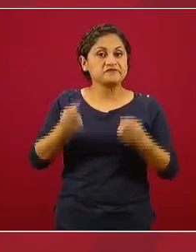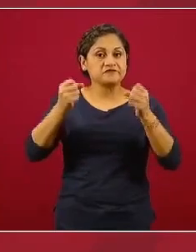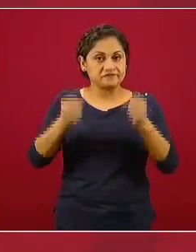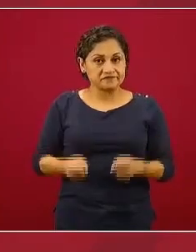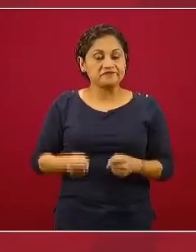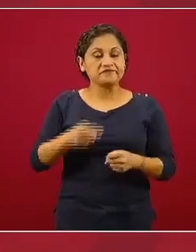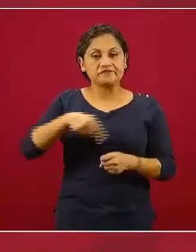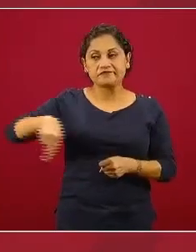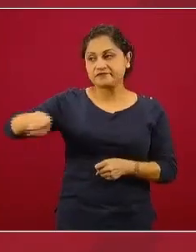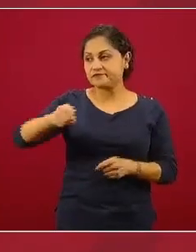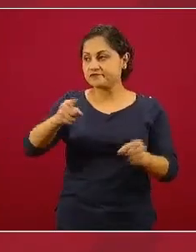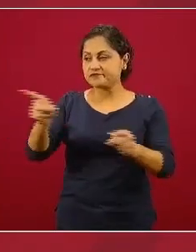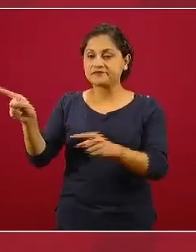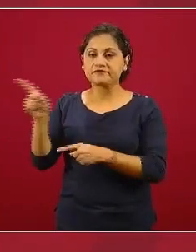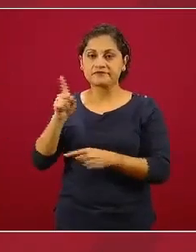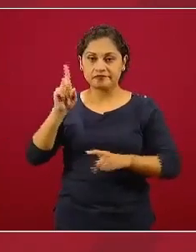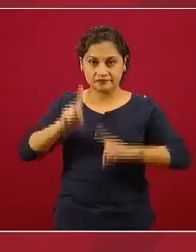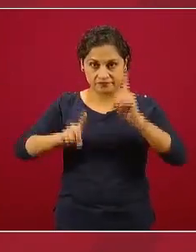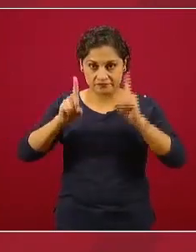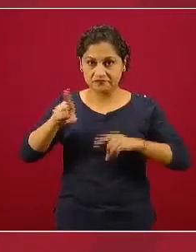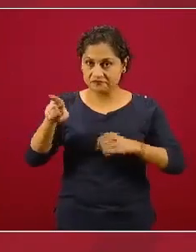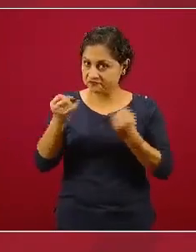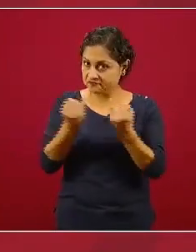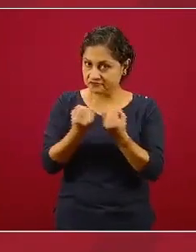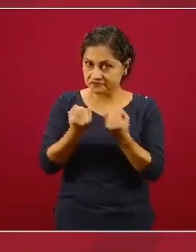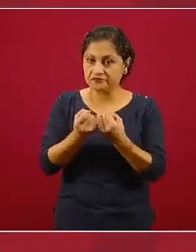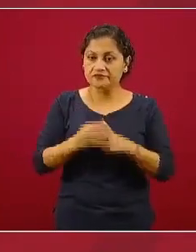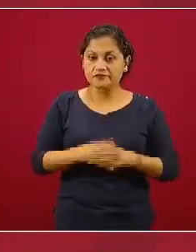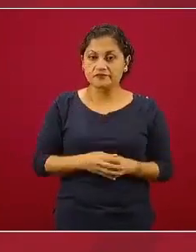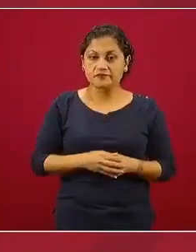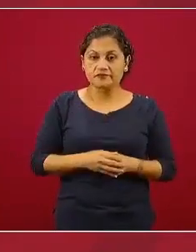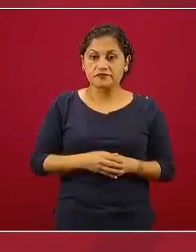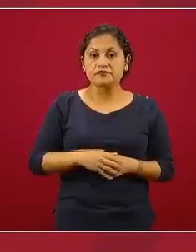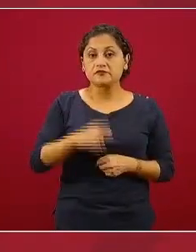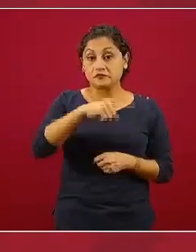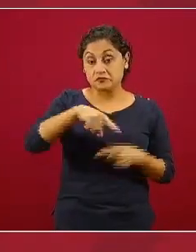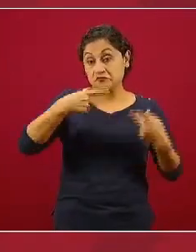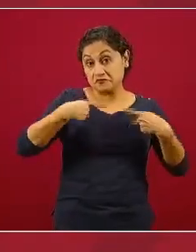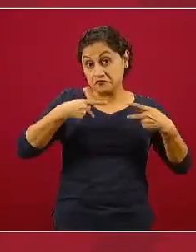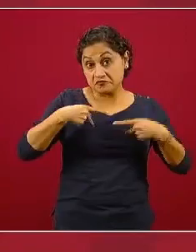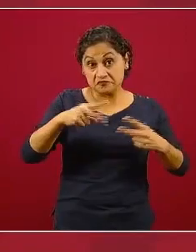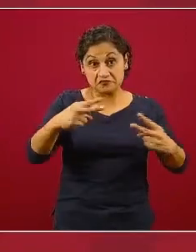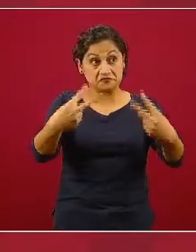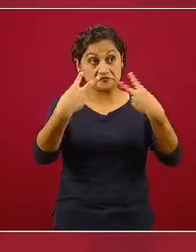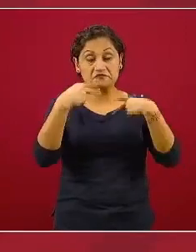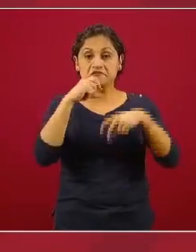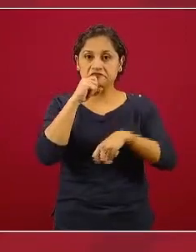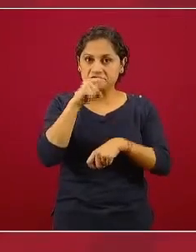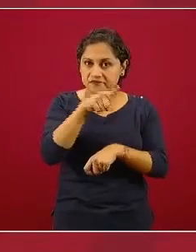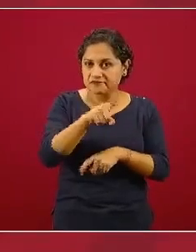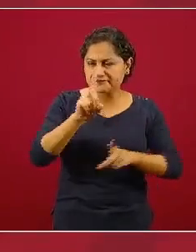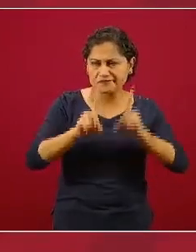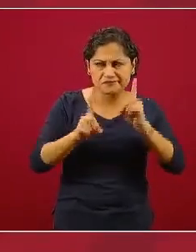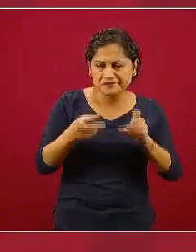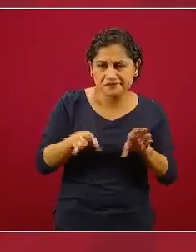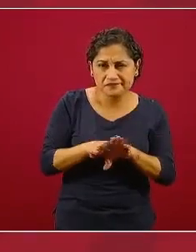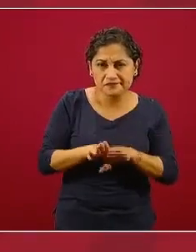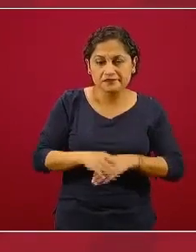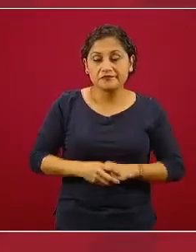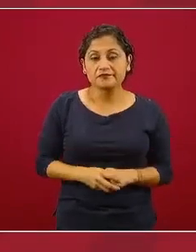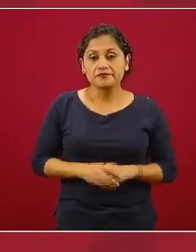de ustedes se hacen esta pregunta y una porción importante de la ciudadanía. La